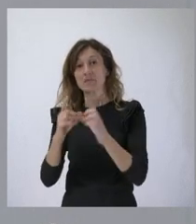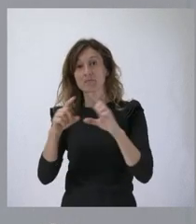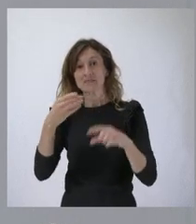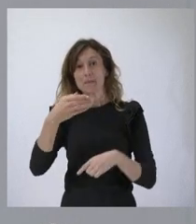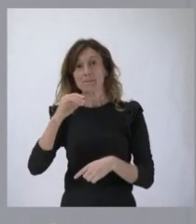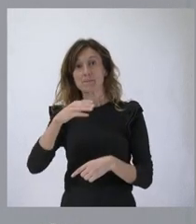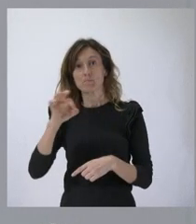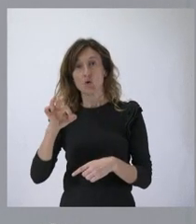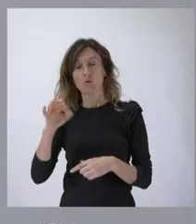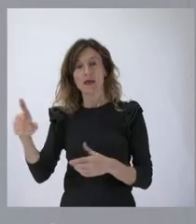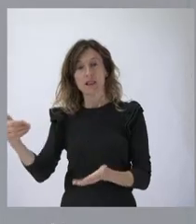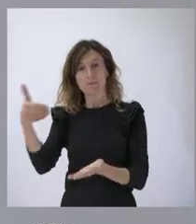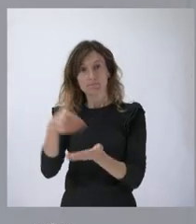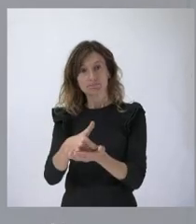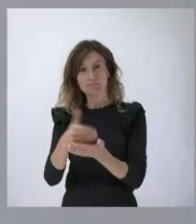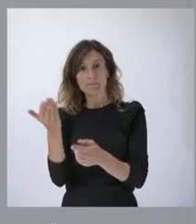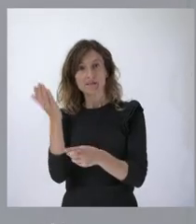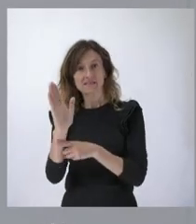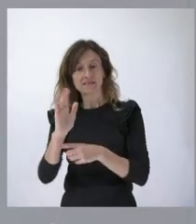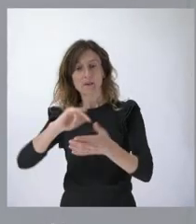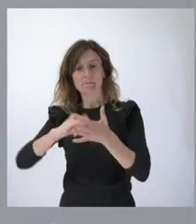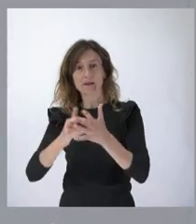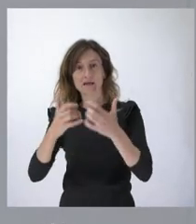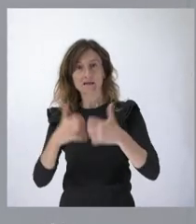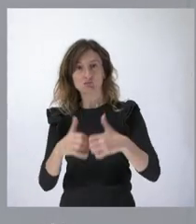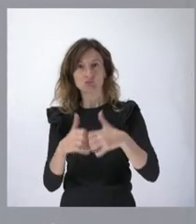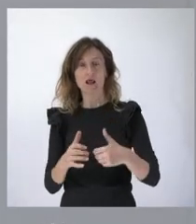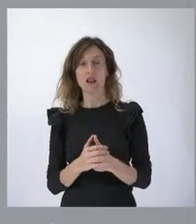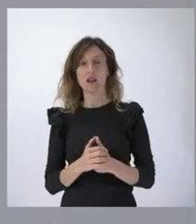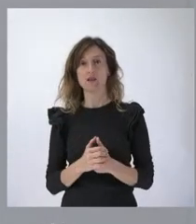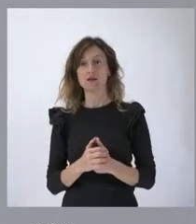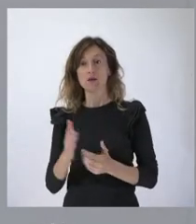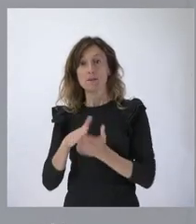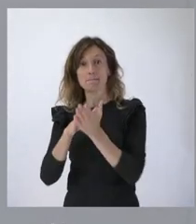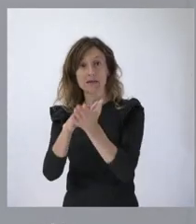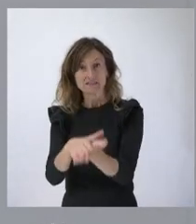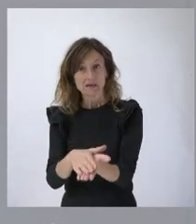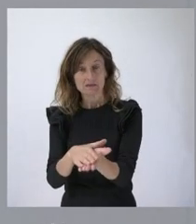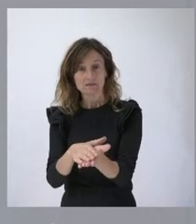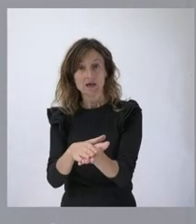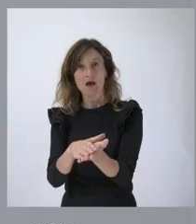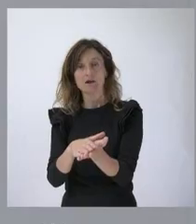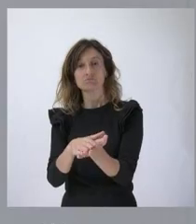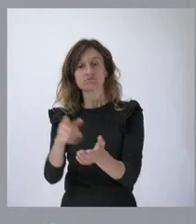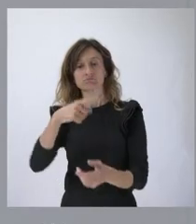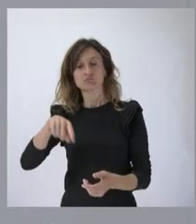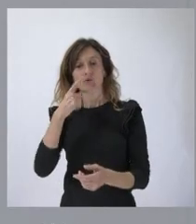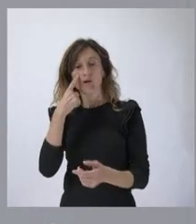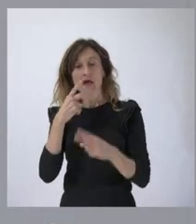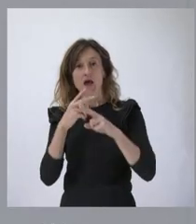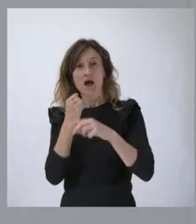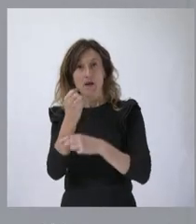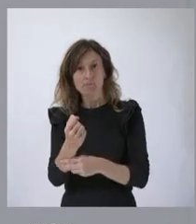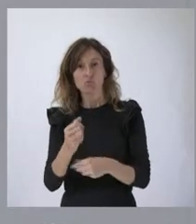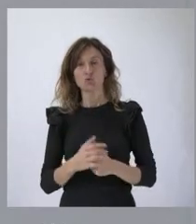que presente que facilite un plan Industrial un proyecto Industrial que lo presente y que lo podamos apoyar que